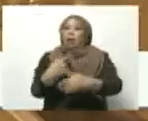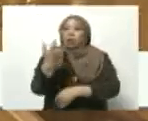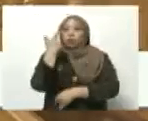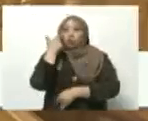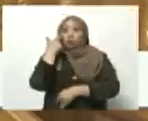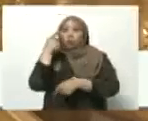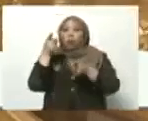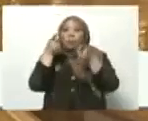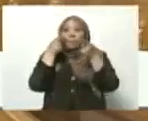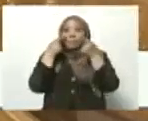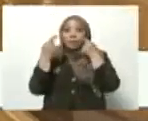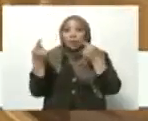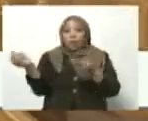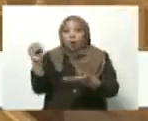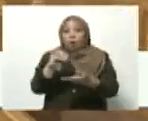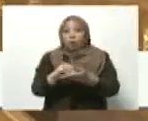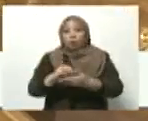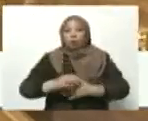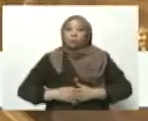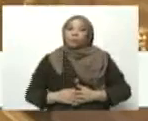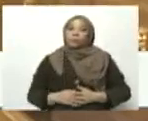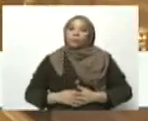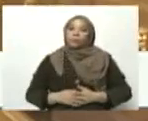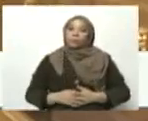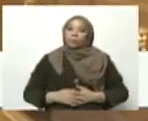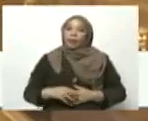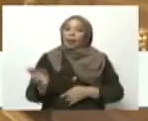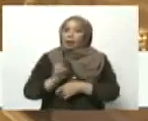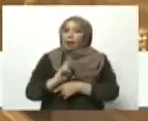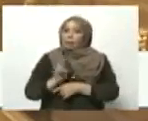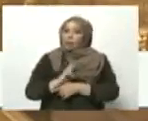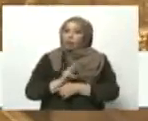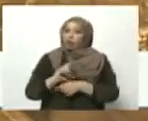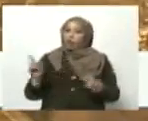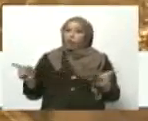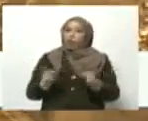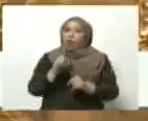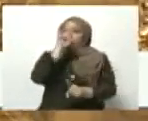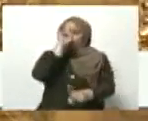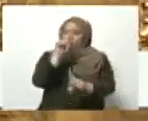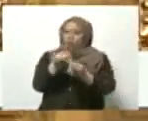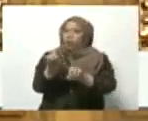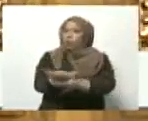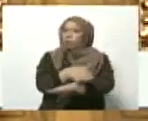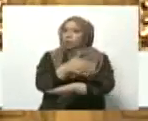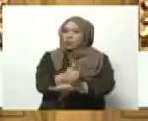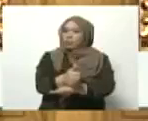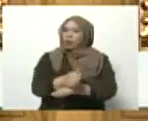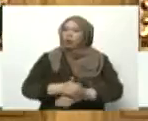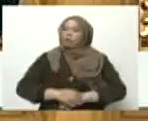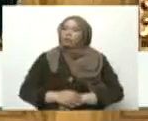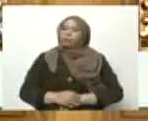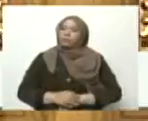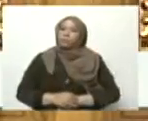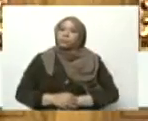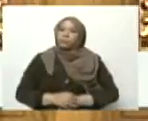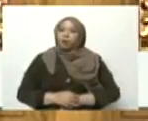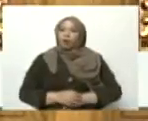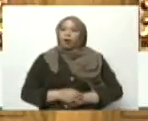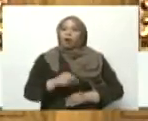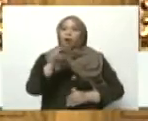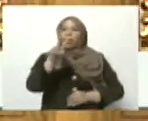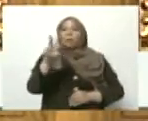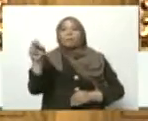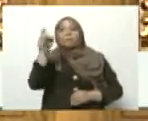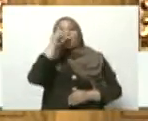traer. Entonces, para entrar directo al grano, por más de 20 años de agresión, 20 años de historia, esto arrancó desde